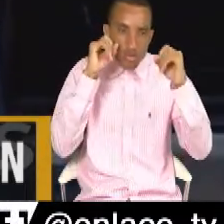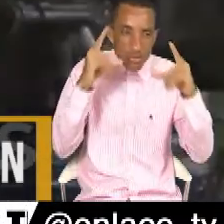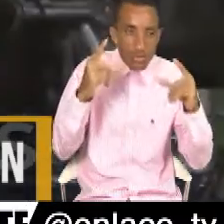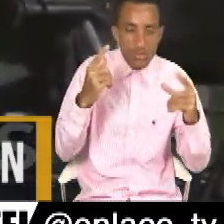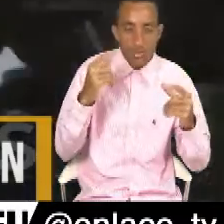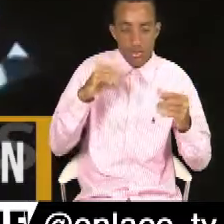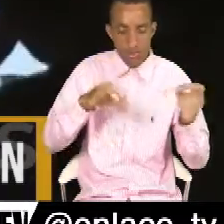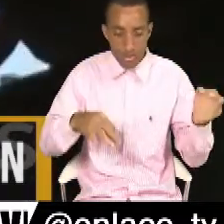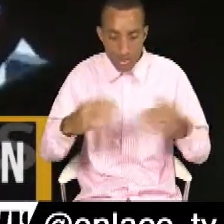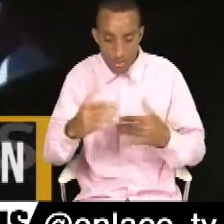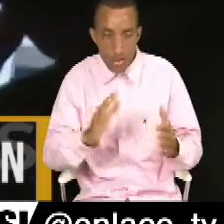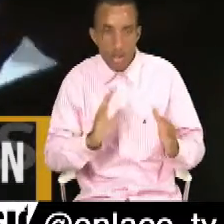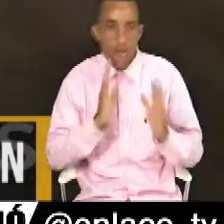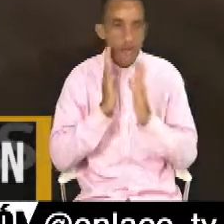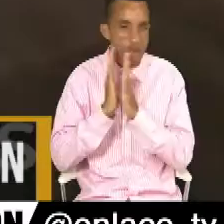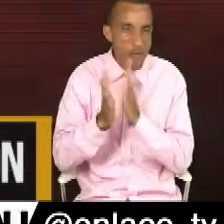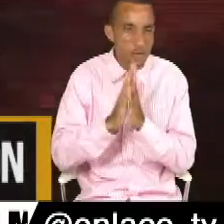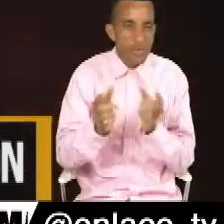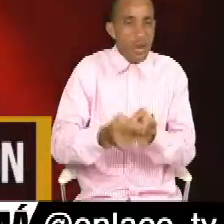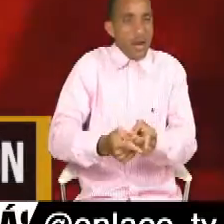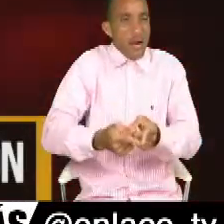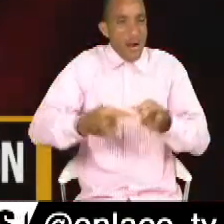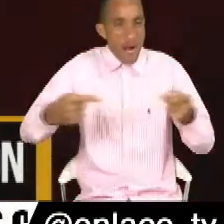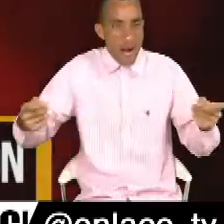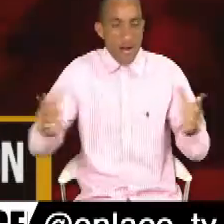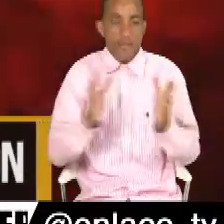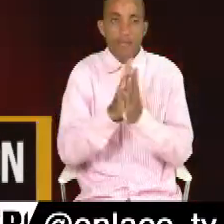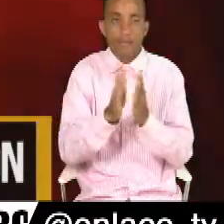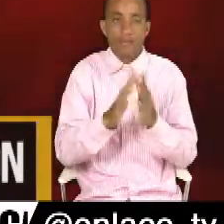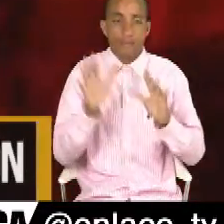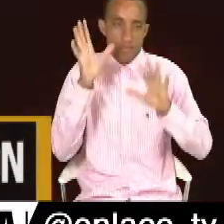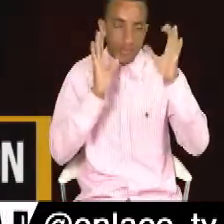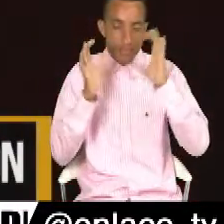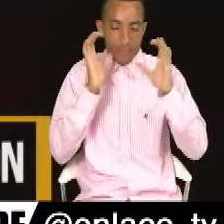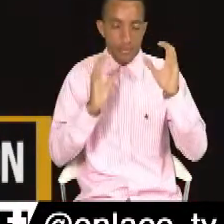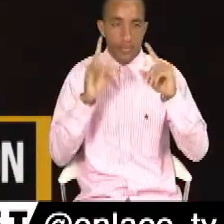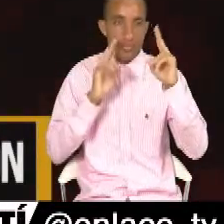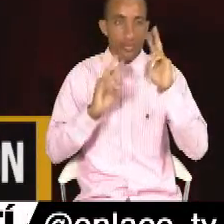información, regresa a la pantalla Filmanía, la fiebre del cine en la televisión.